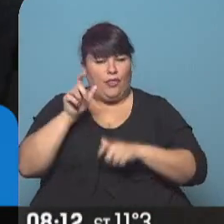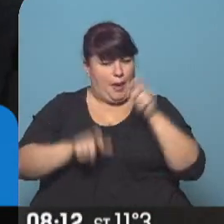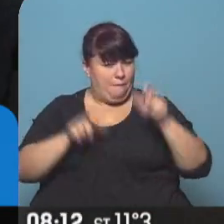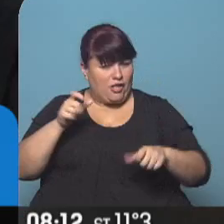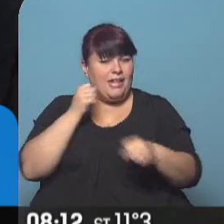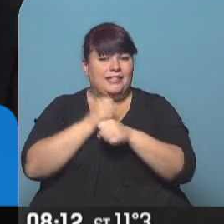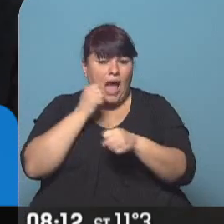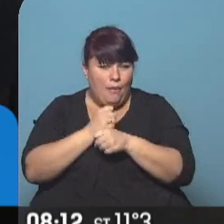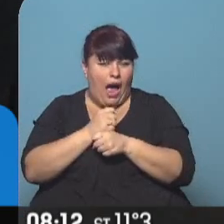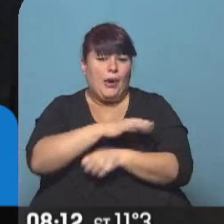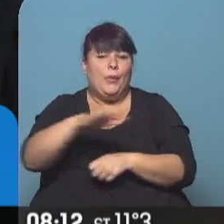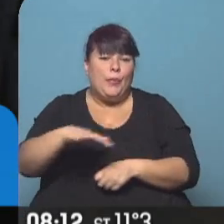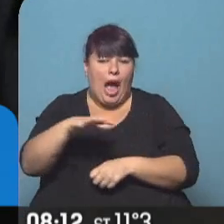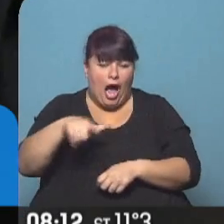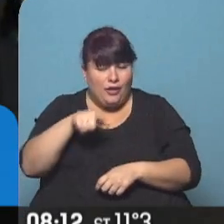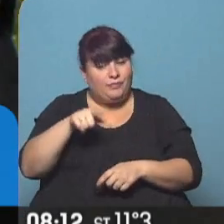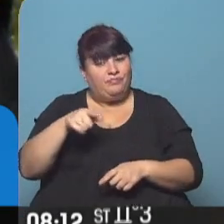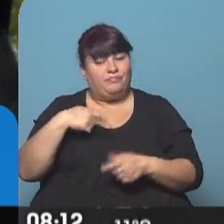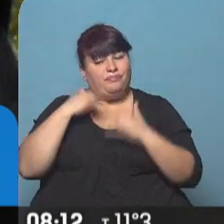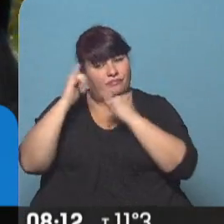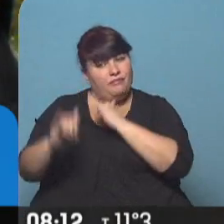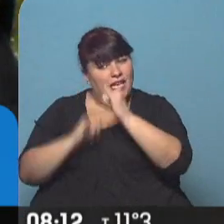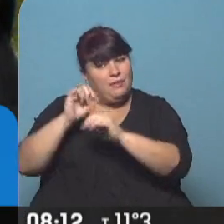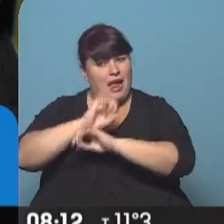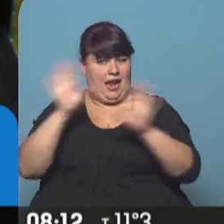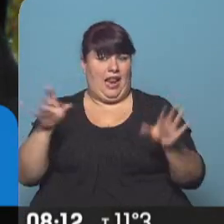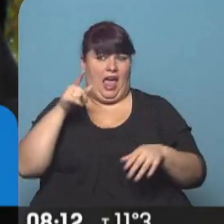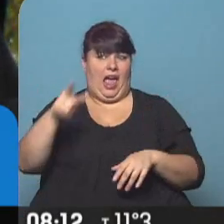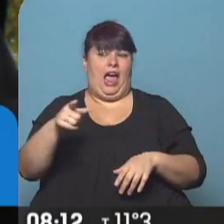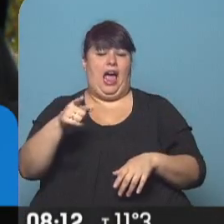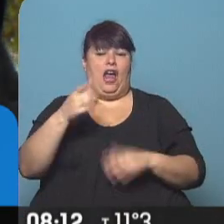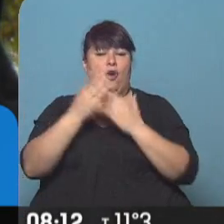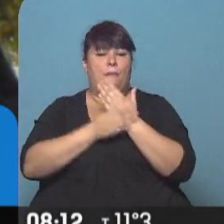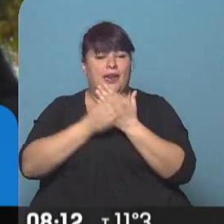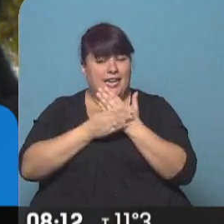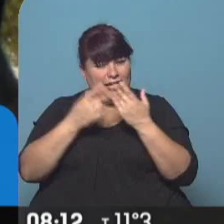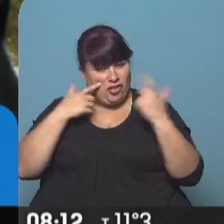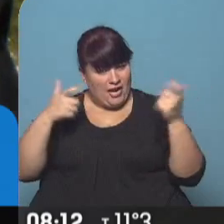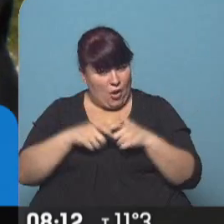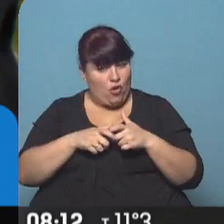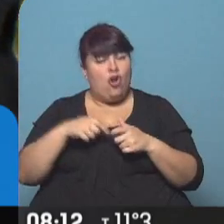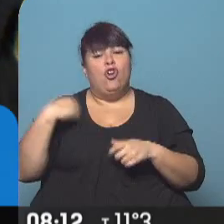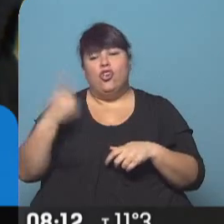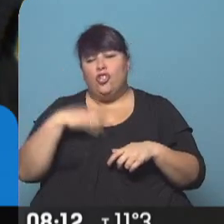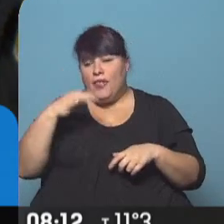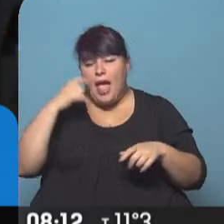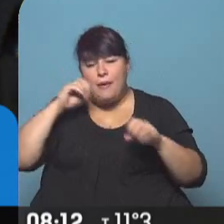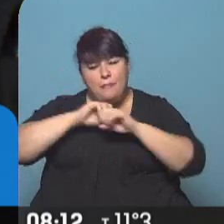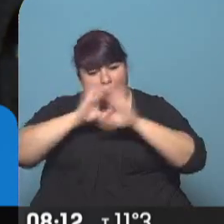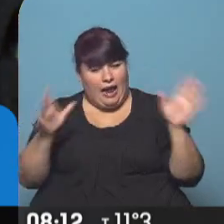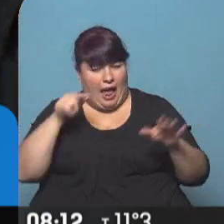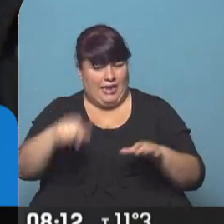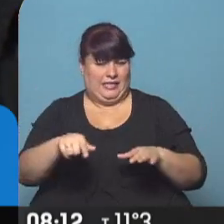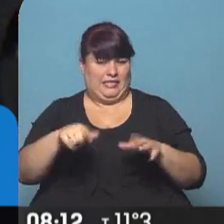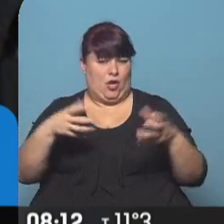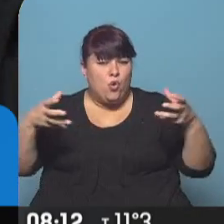que trabajamos en los barrios. Eso es lo que le expresamos hoy a los ministros que nos atendieron, y nosotros tenemos que profundizar ese